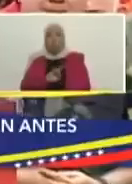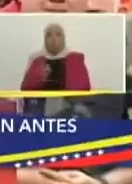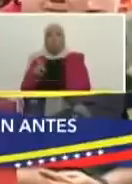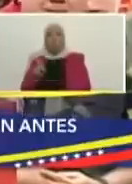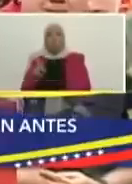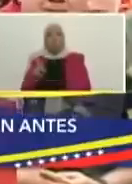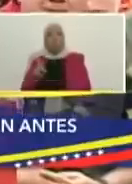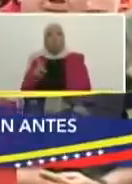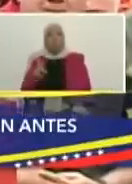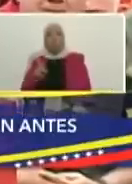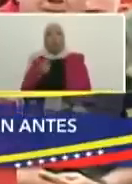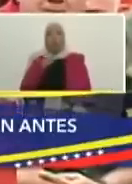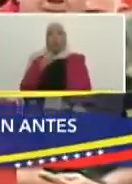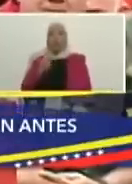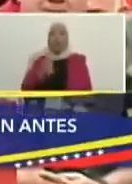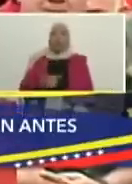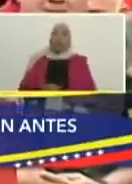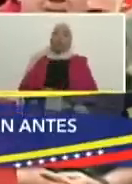Y dijo aquí,